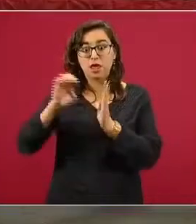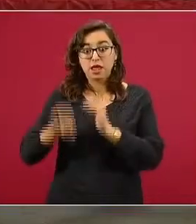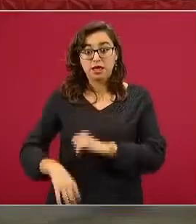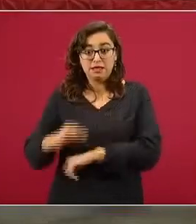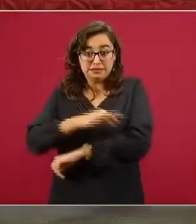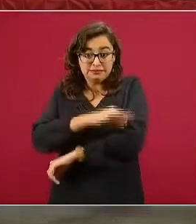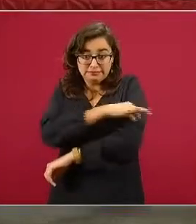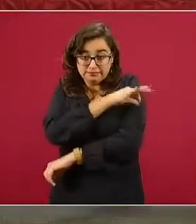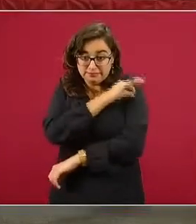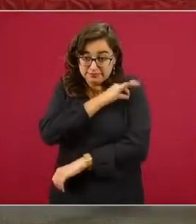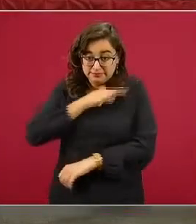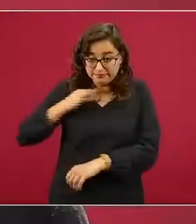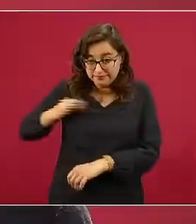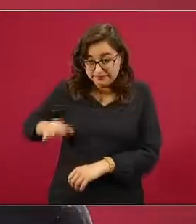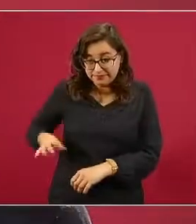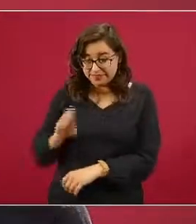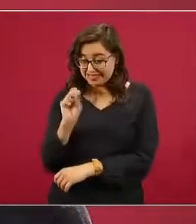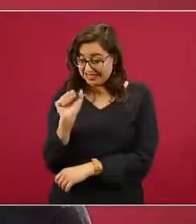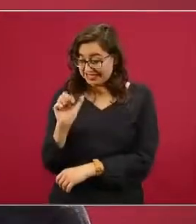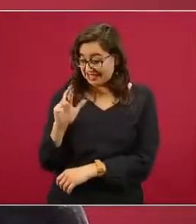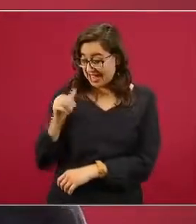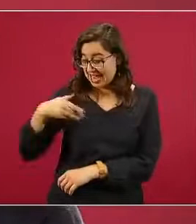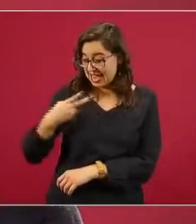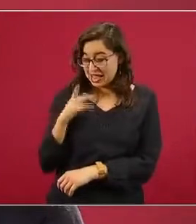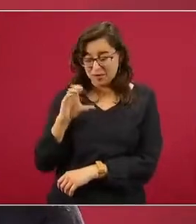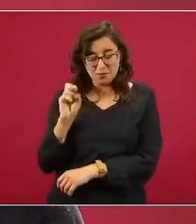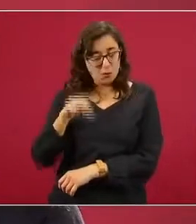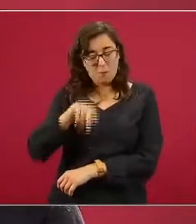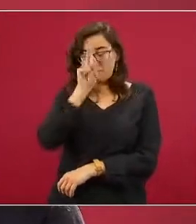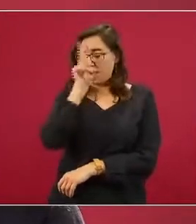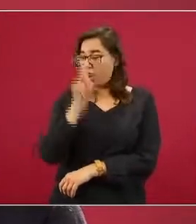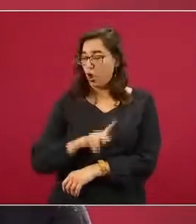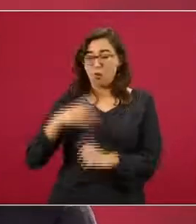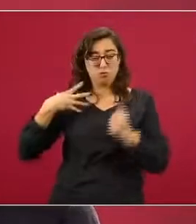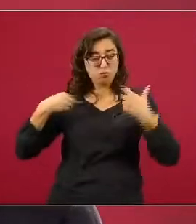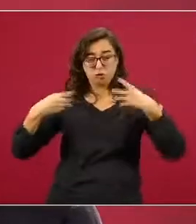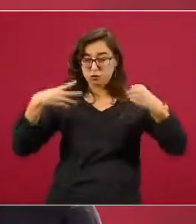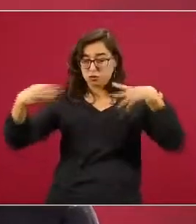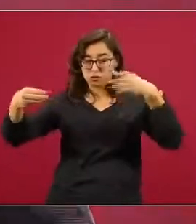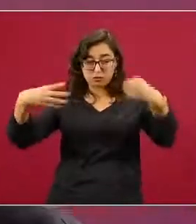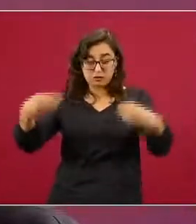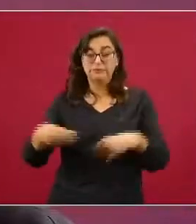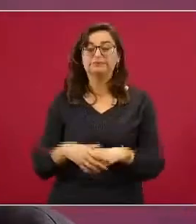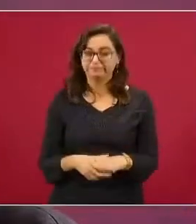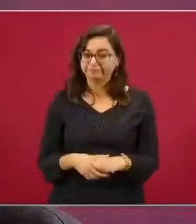es la enfermedad infecciosa más contagiosa de los seres humanos. Y ahí se